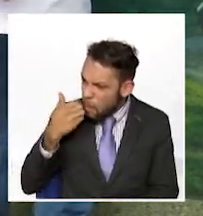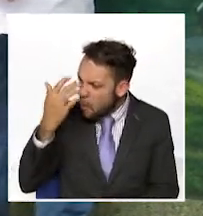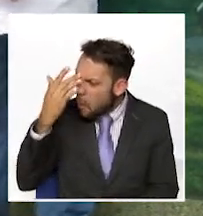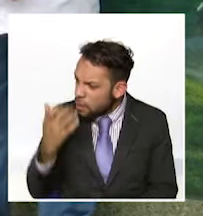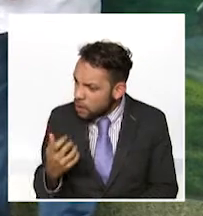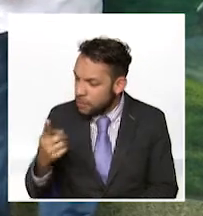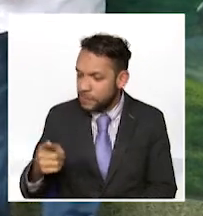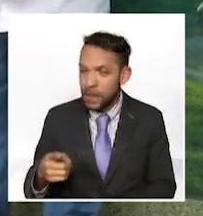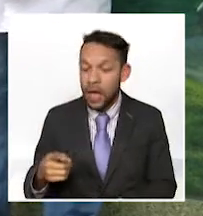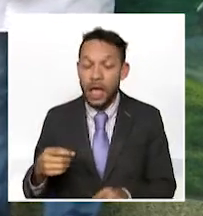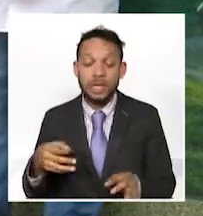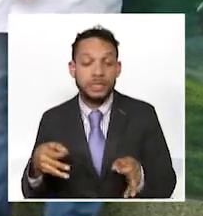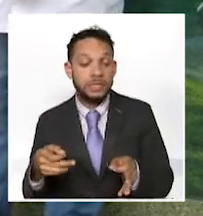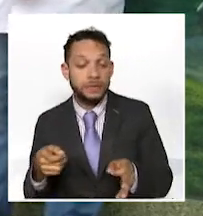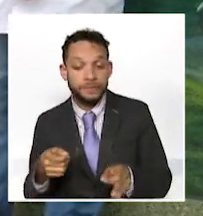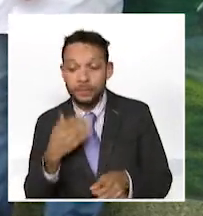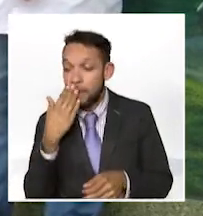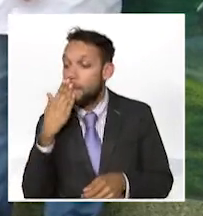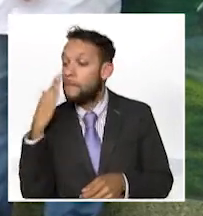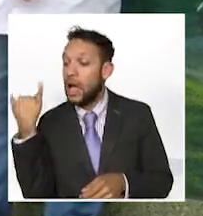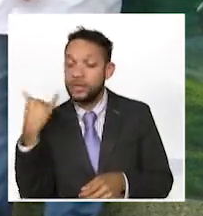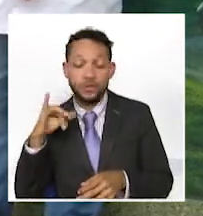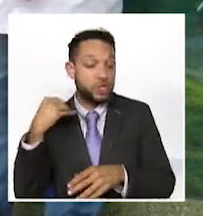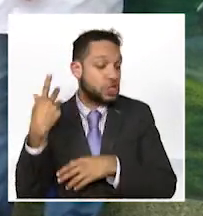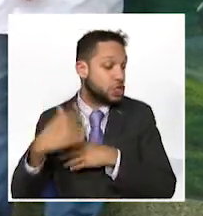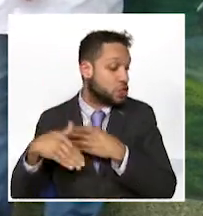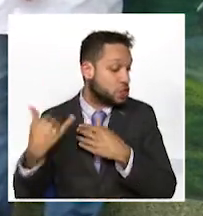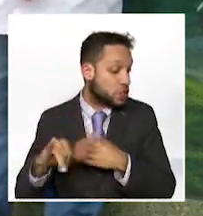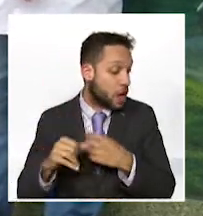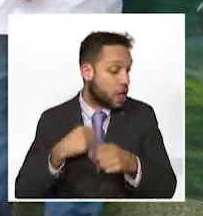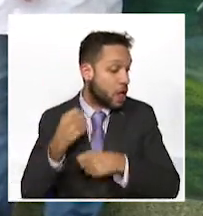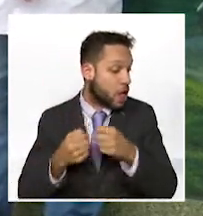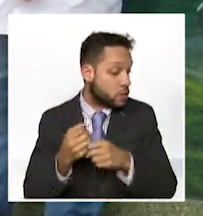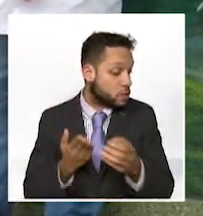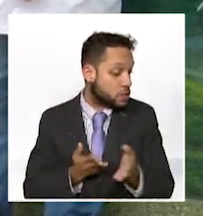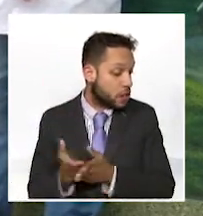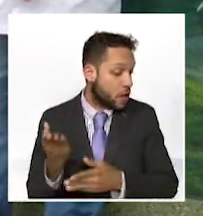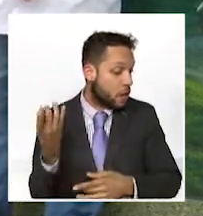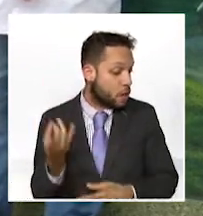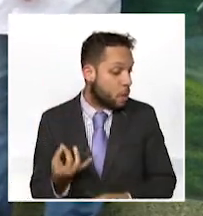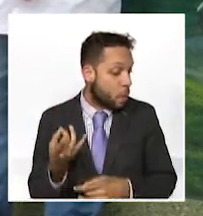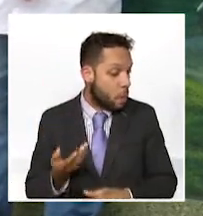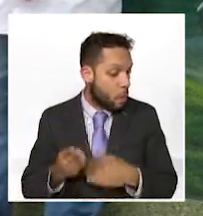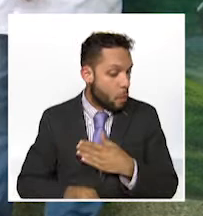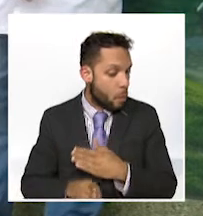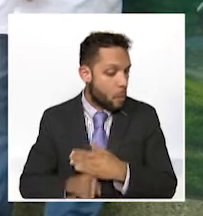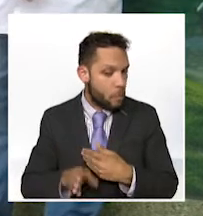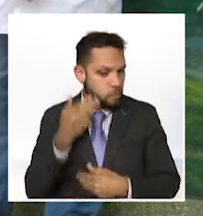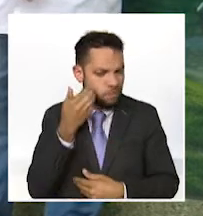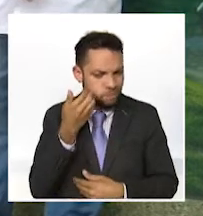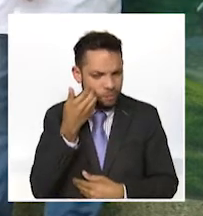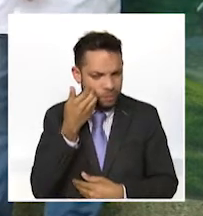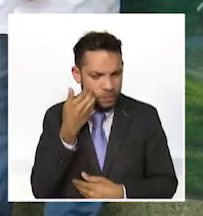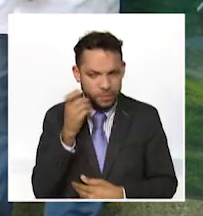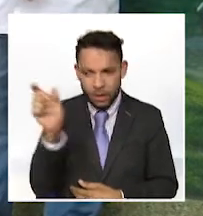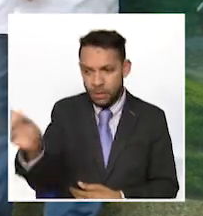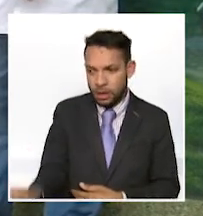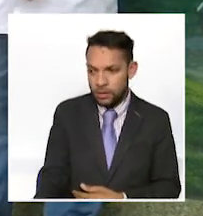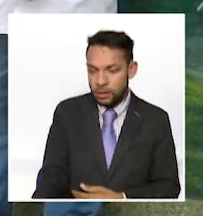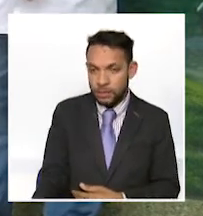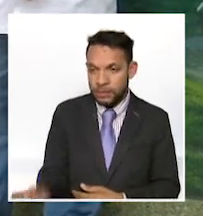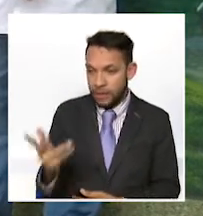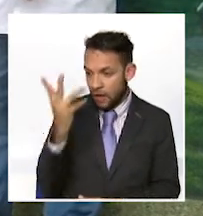mío no tiene tratamiento, que me acostumbre, que me vaya a dormir con el dolor, pues terrible. Y las personas están sin un estudio